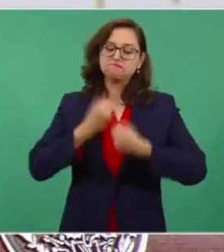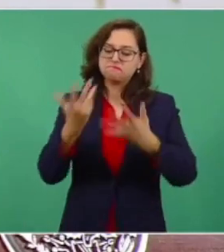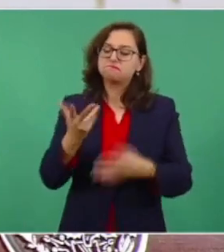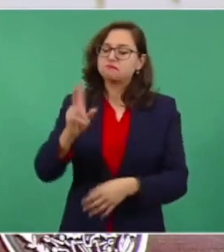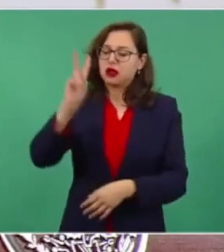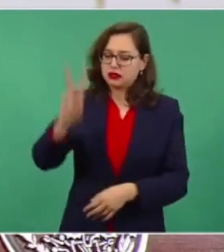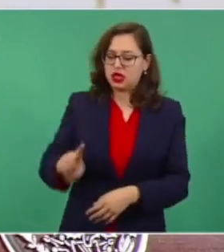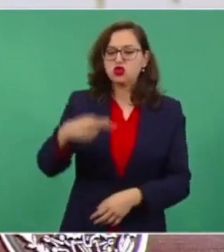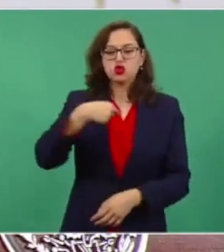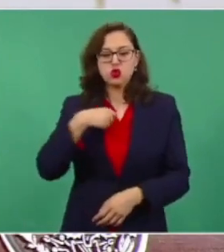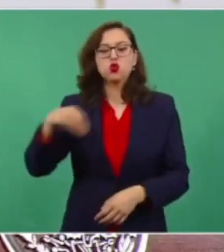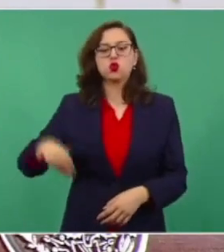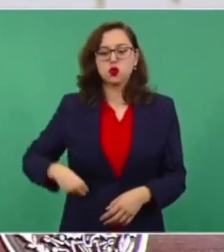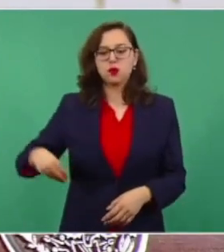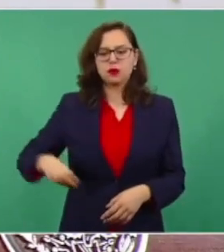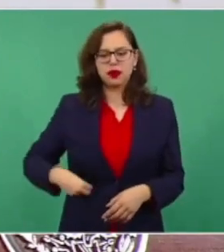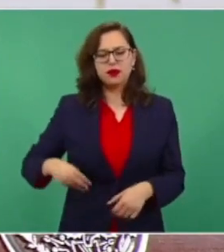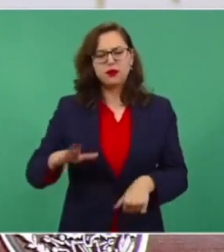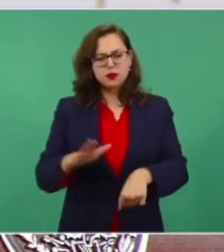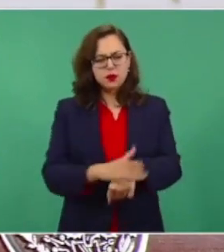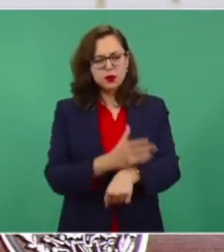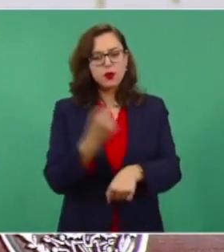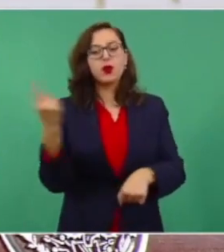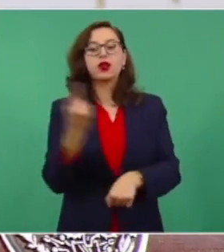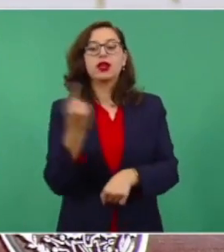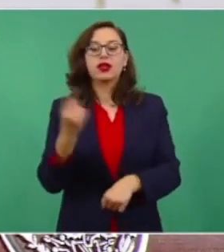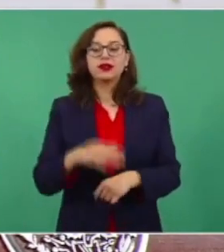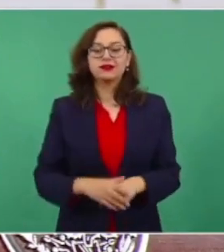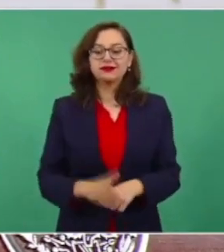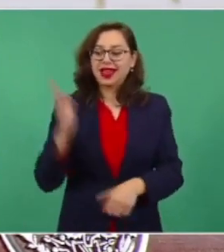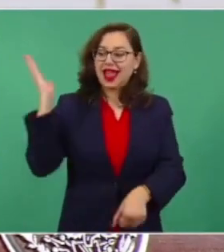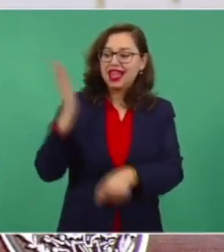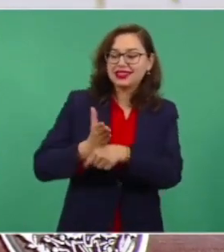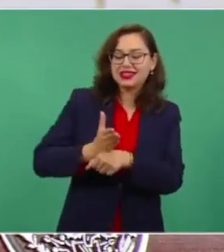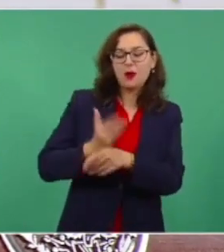culpable? Porque quiere una disminución